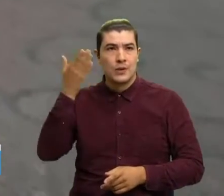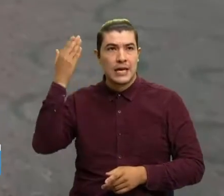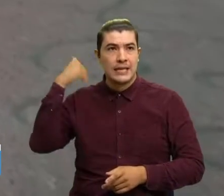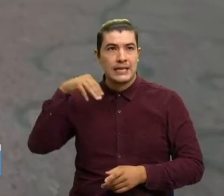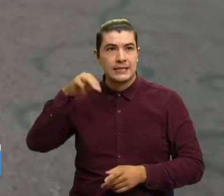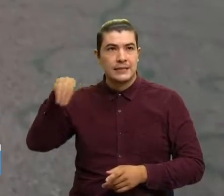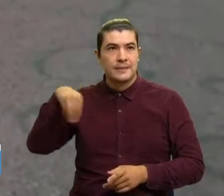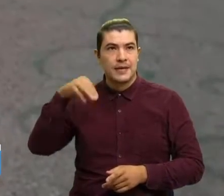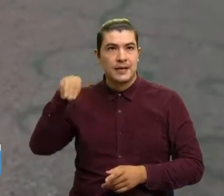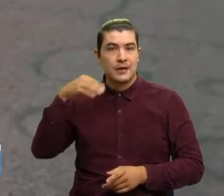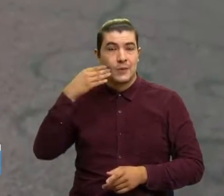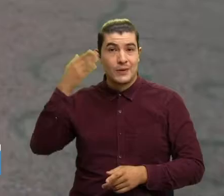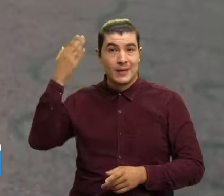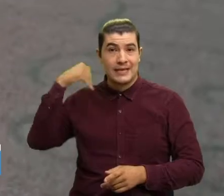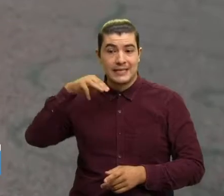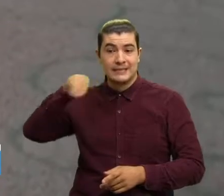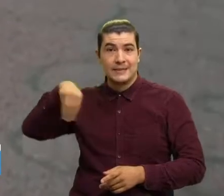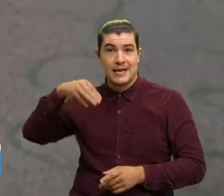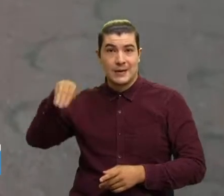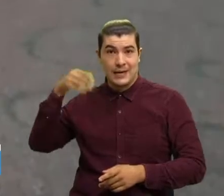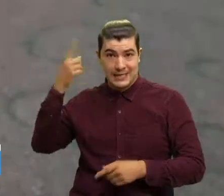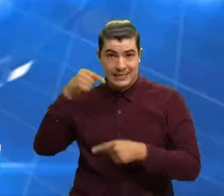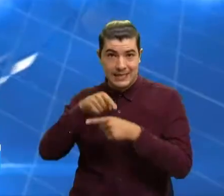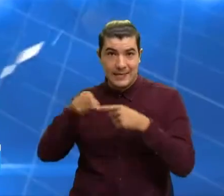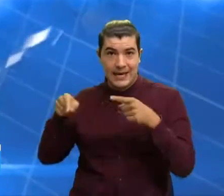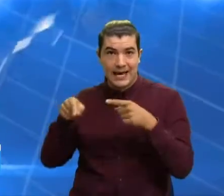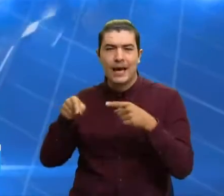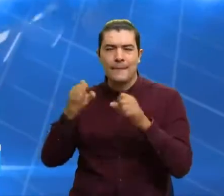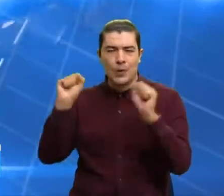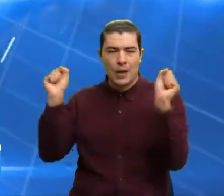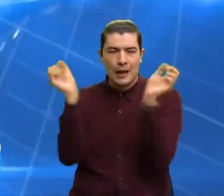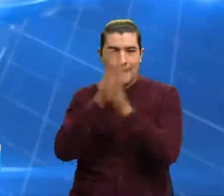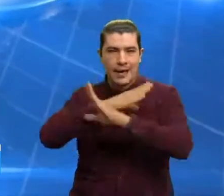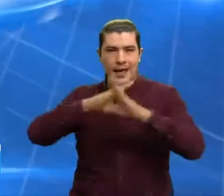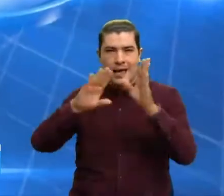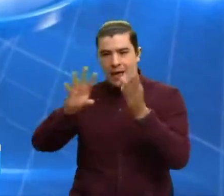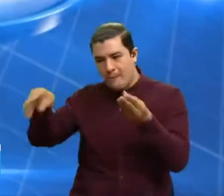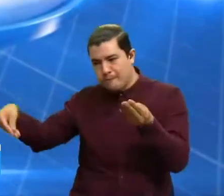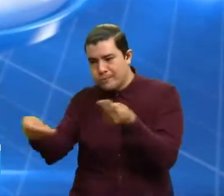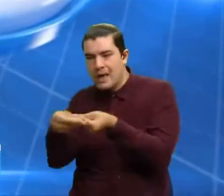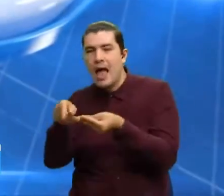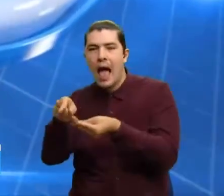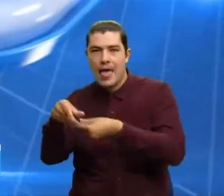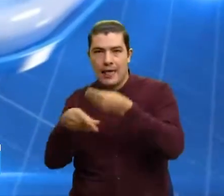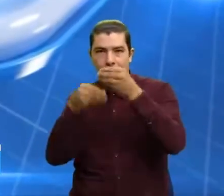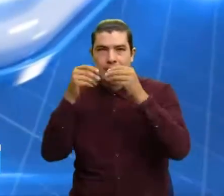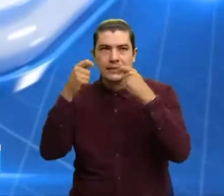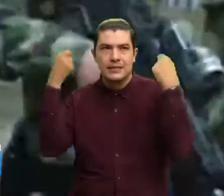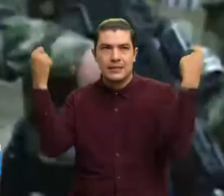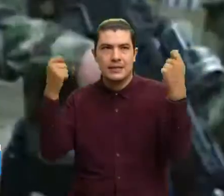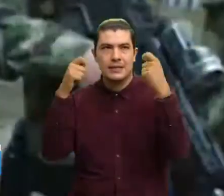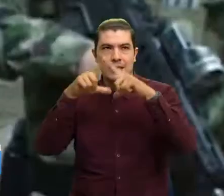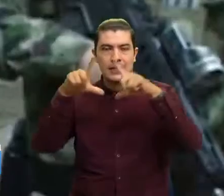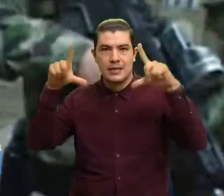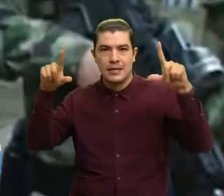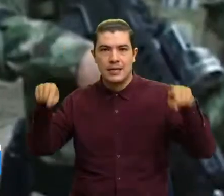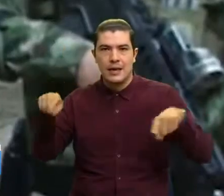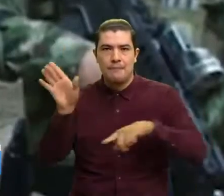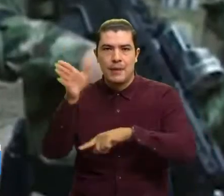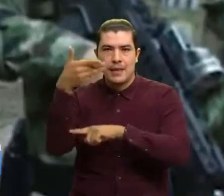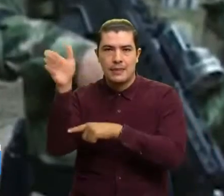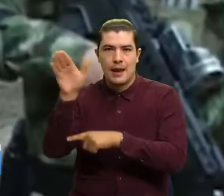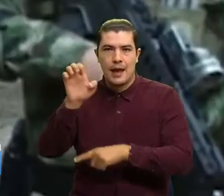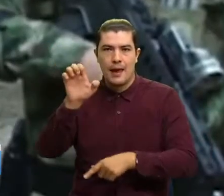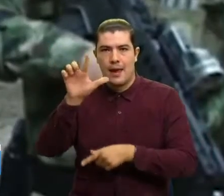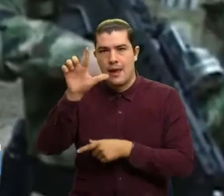junto con una bandera del ELN. Atentando contra la población civil que se desplaza por esta región y de igual manera